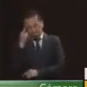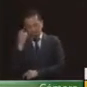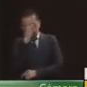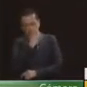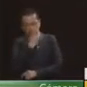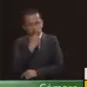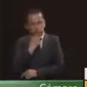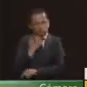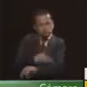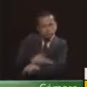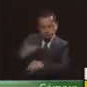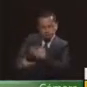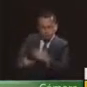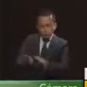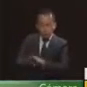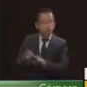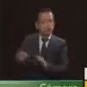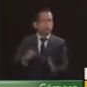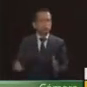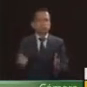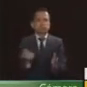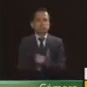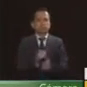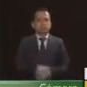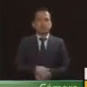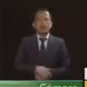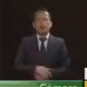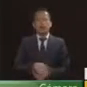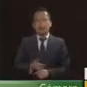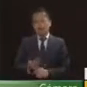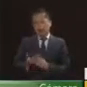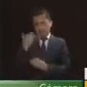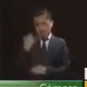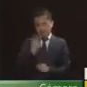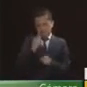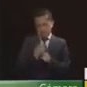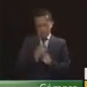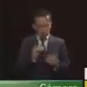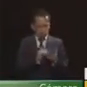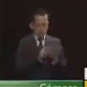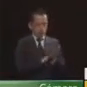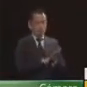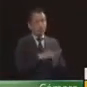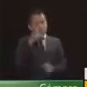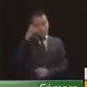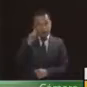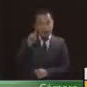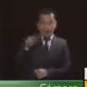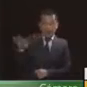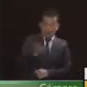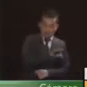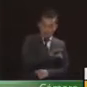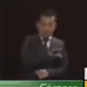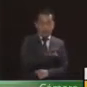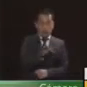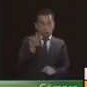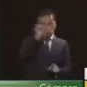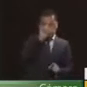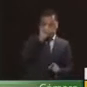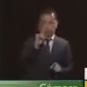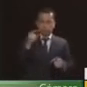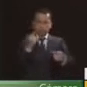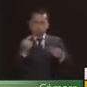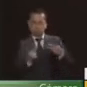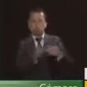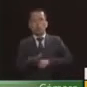pública, contenía los siguientes requisitos para ser consejero o consejera. Inciso A, ser ciudadano